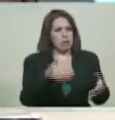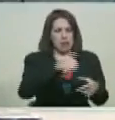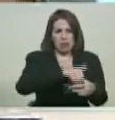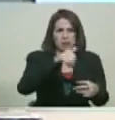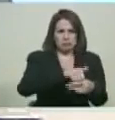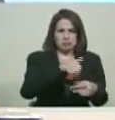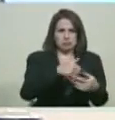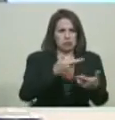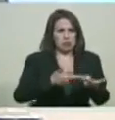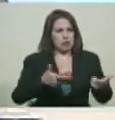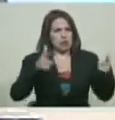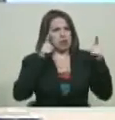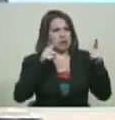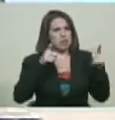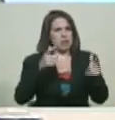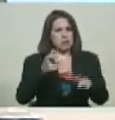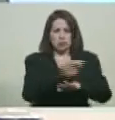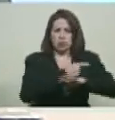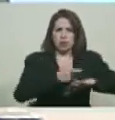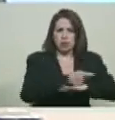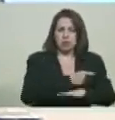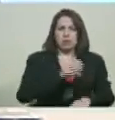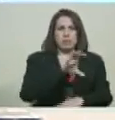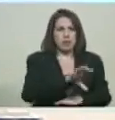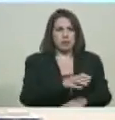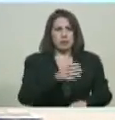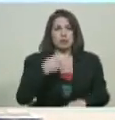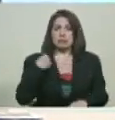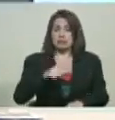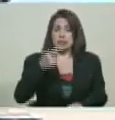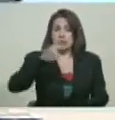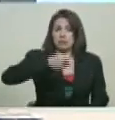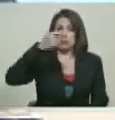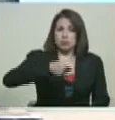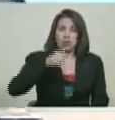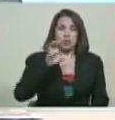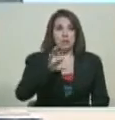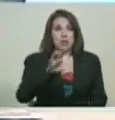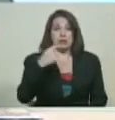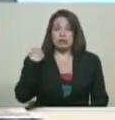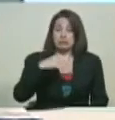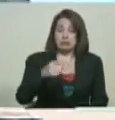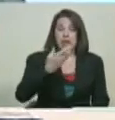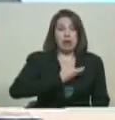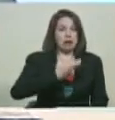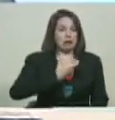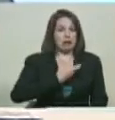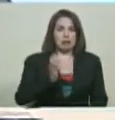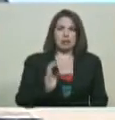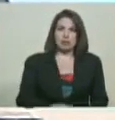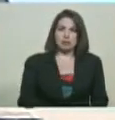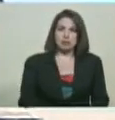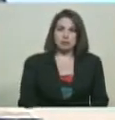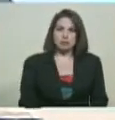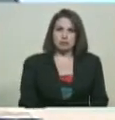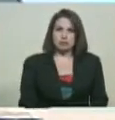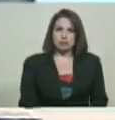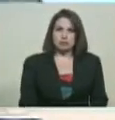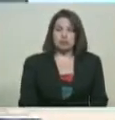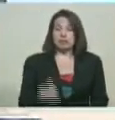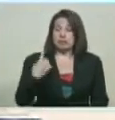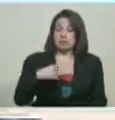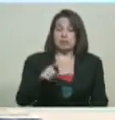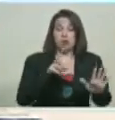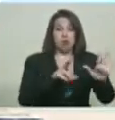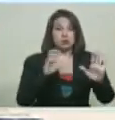gobernadores de este país y tienen los diputados de este país y tienen alcaldes y tienen de todo y tiene el 80 por